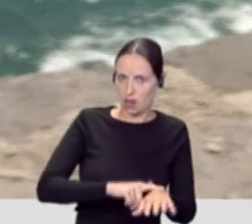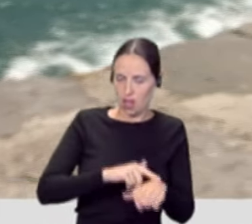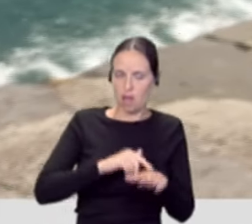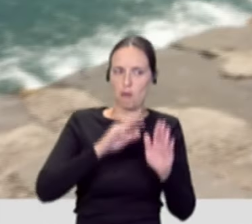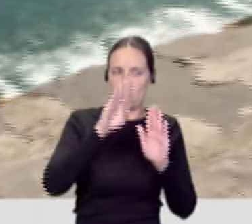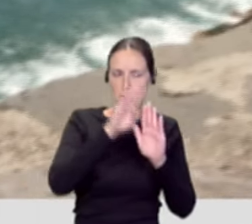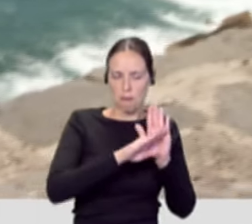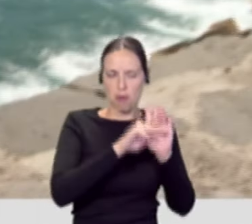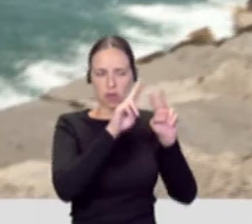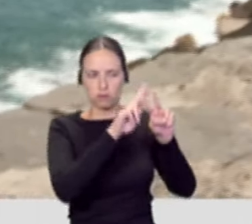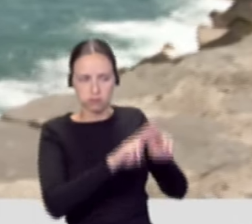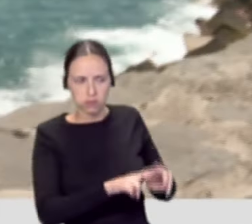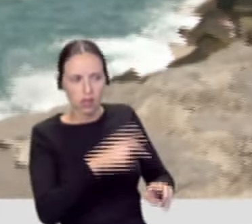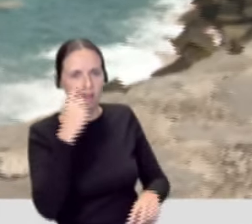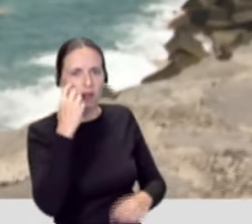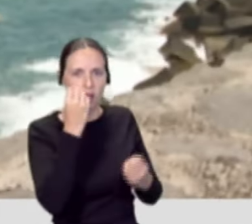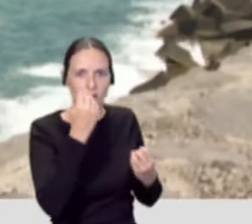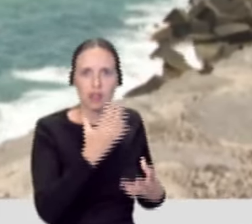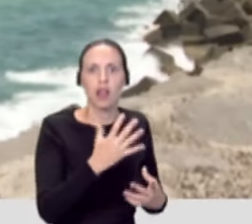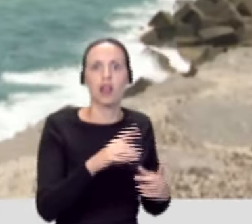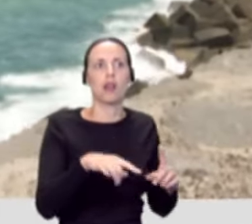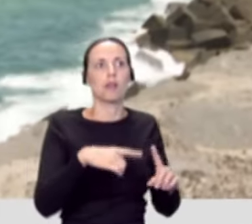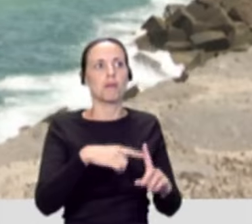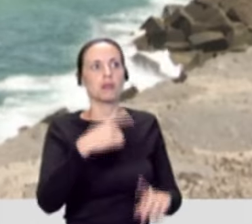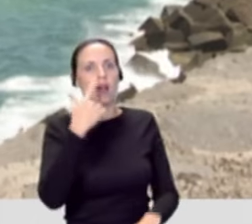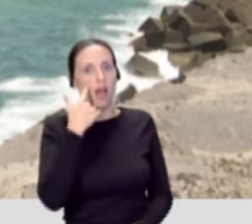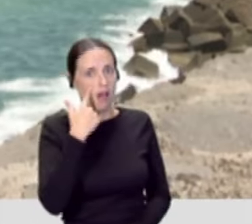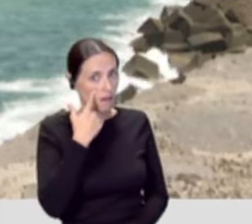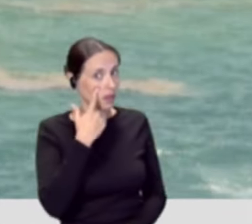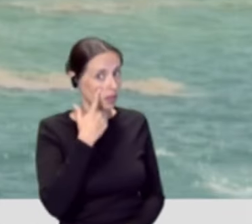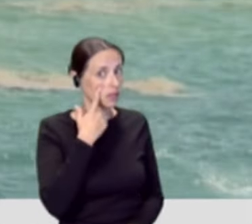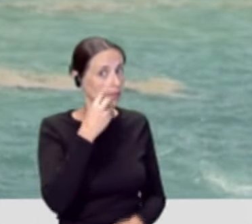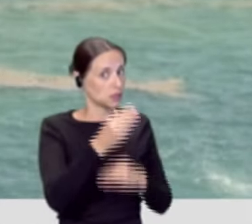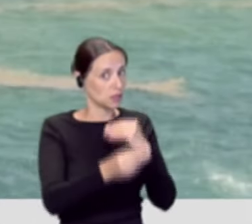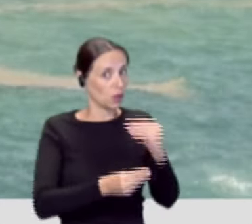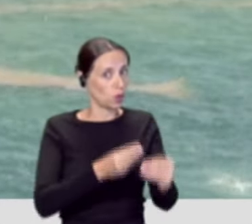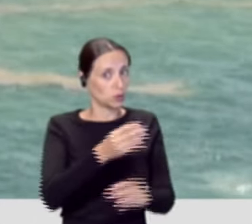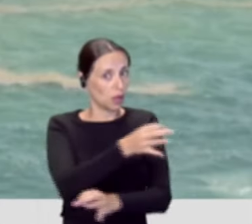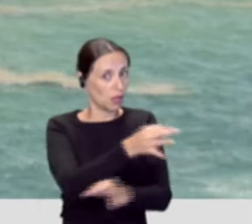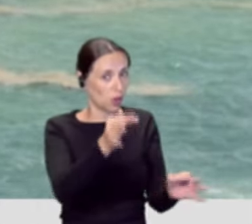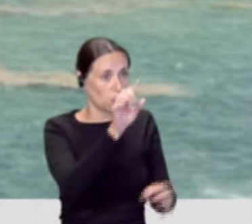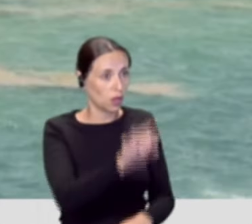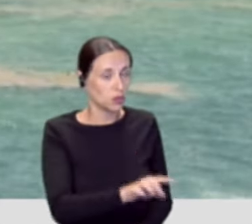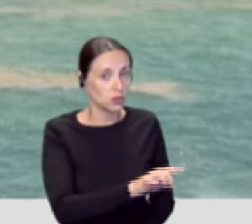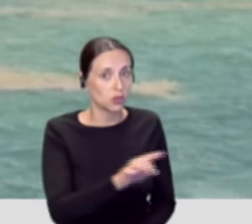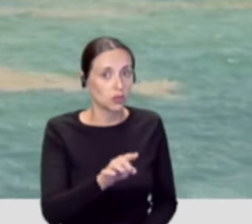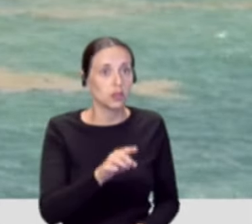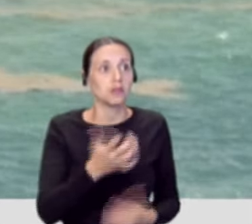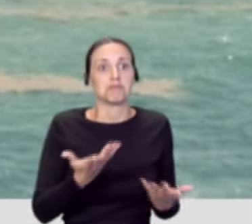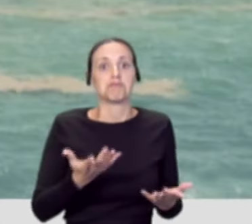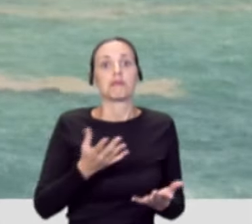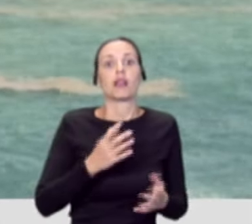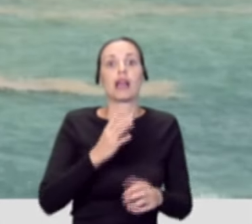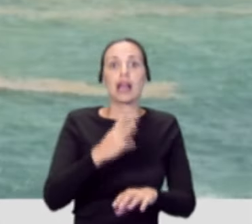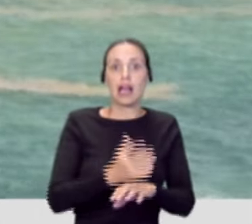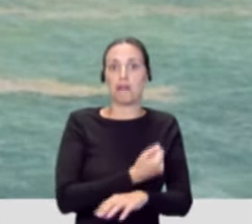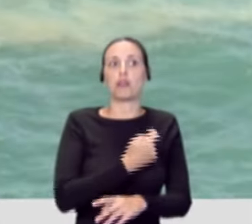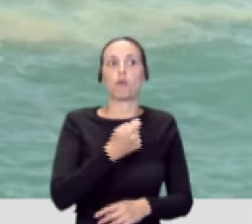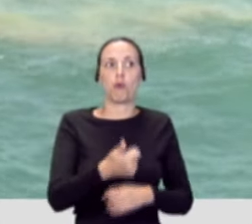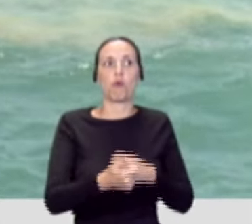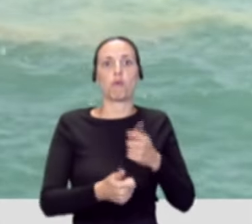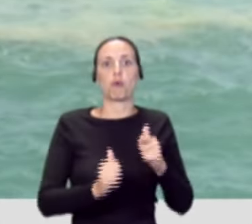medida, saber, o sea, estar seguro de que se va a utilizar de una forma finalista, y empezarán algunos cabildos, iremos equivocándonos